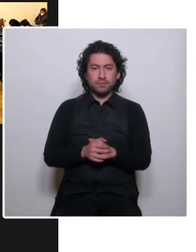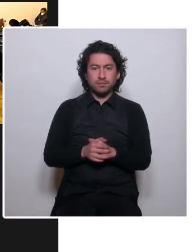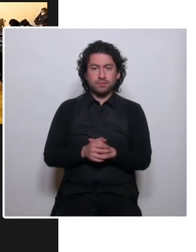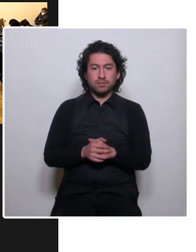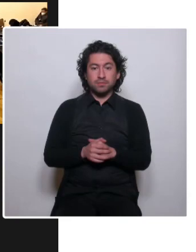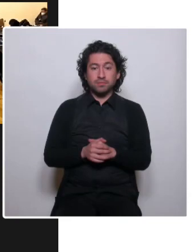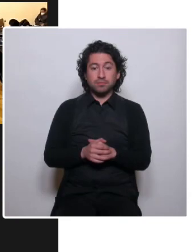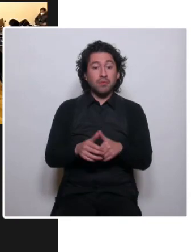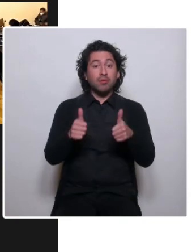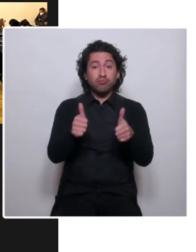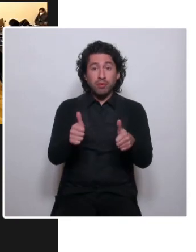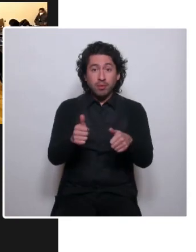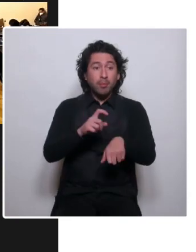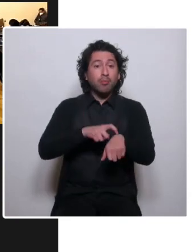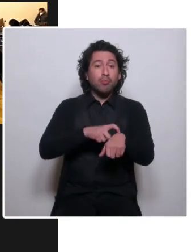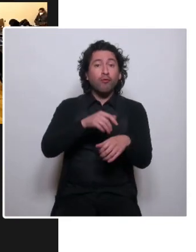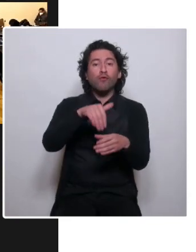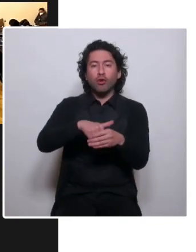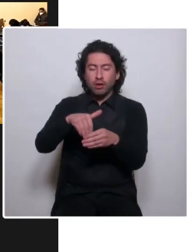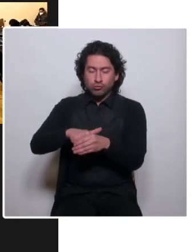Bien, estamos en votación.